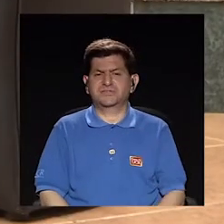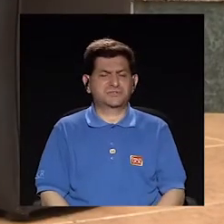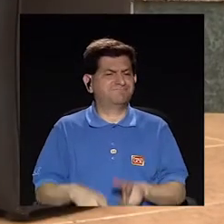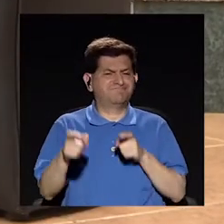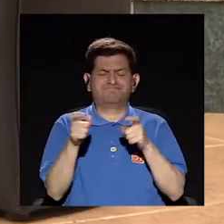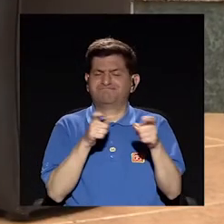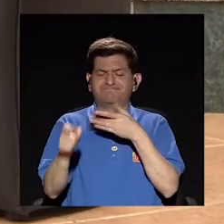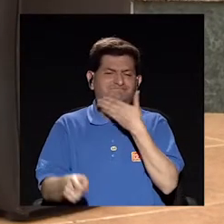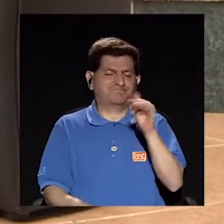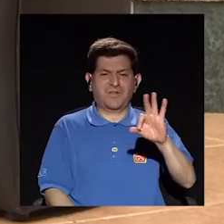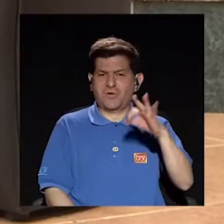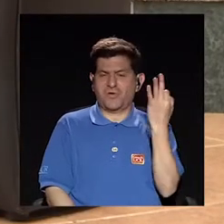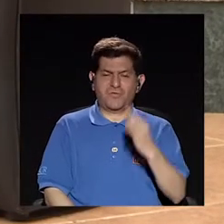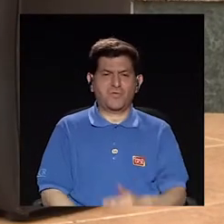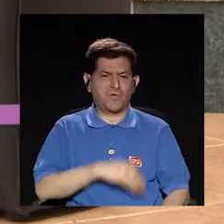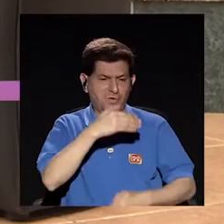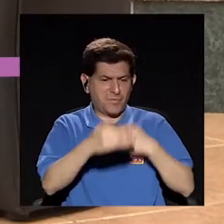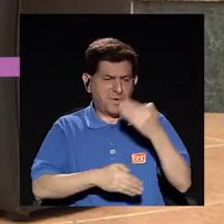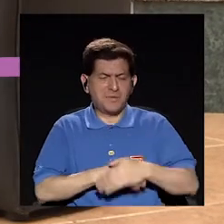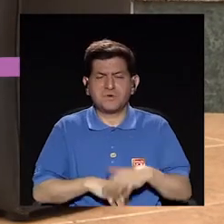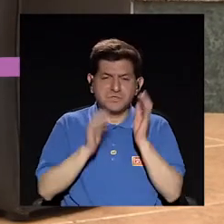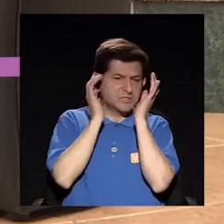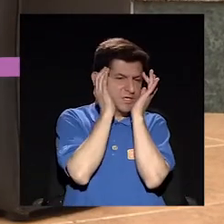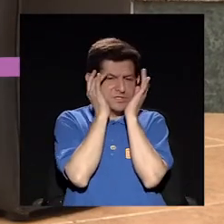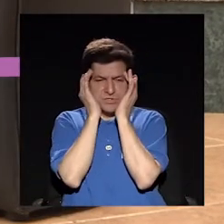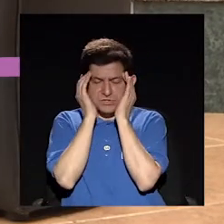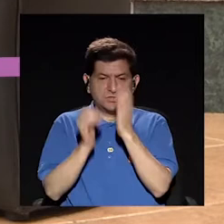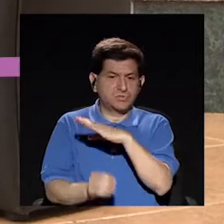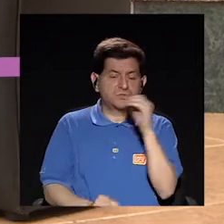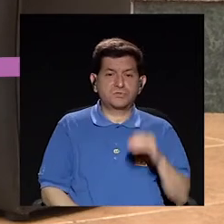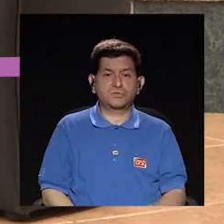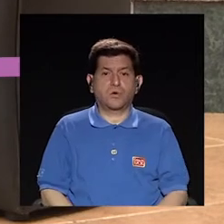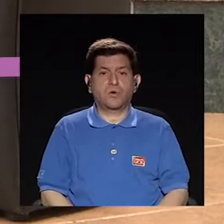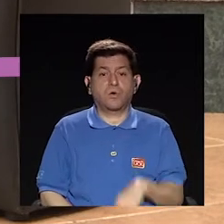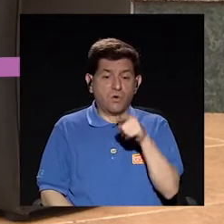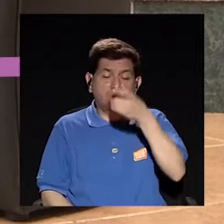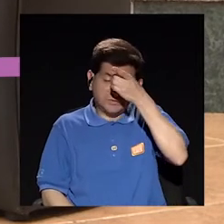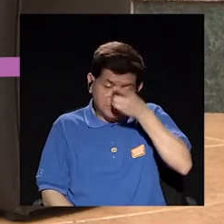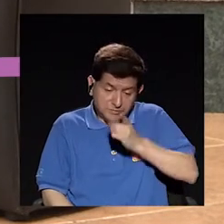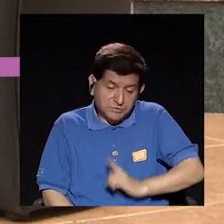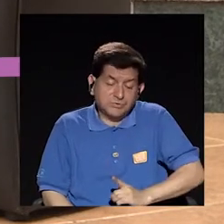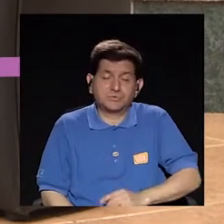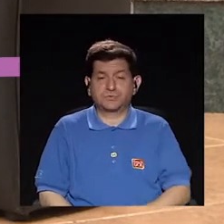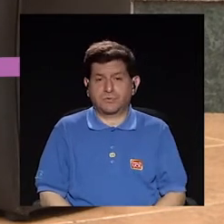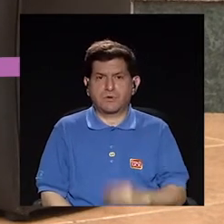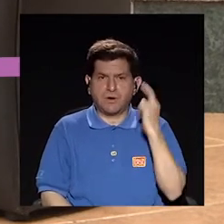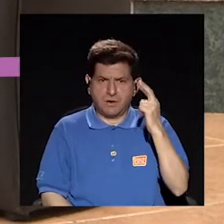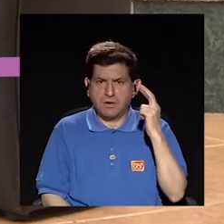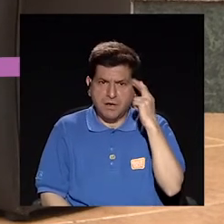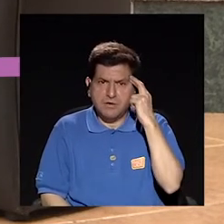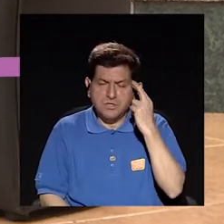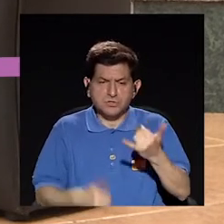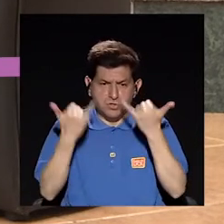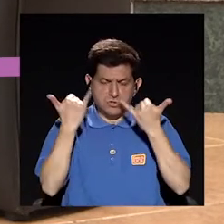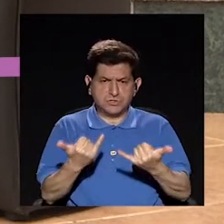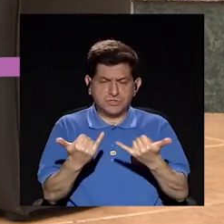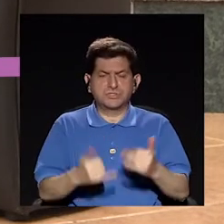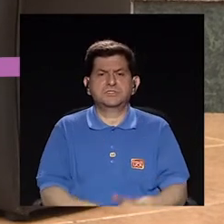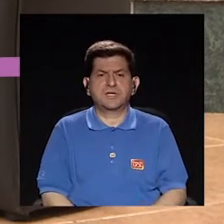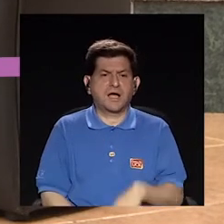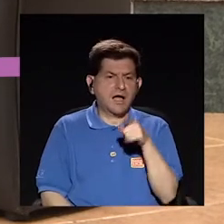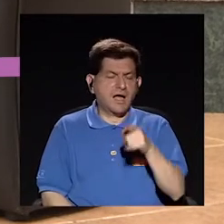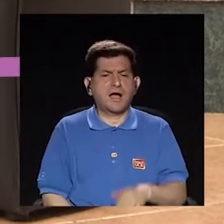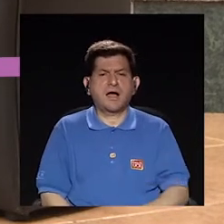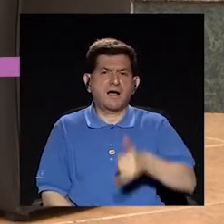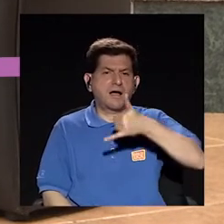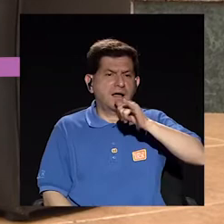o no manejar de la mejor forma un proceso de ansiedad, un proceso depresivo, ¿verdad?, porque entonces ya el alcohol va a